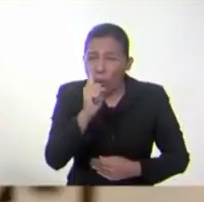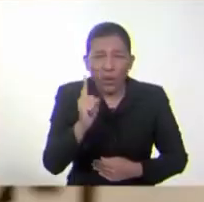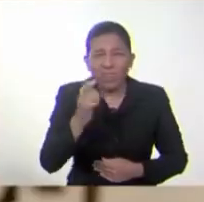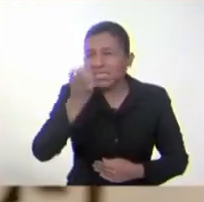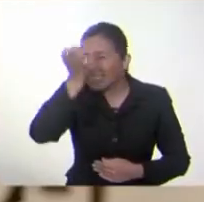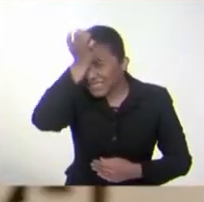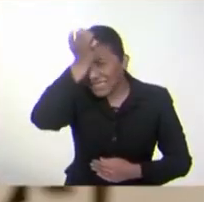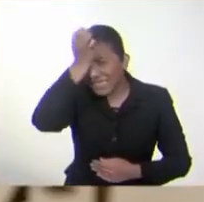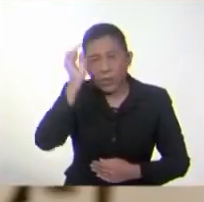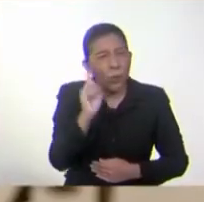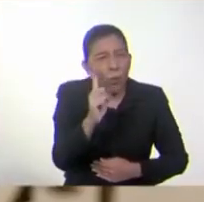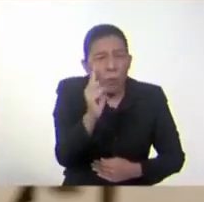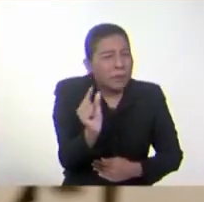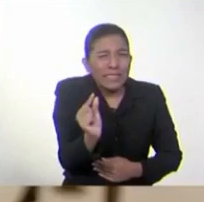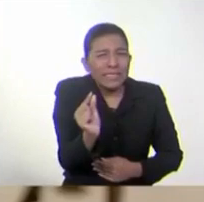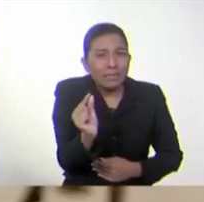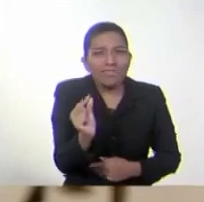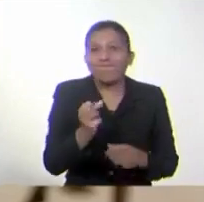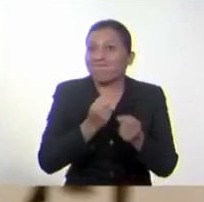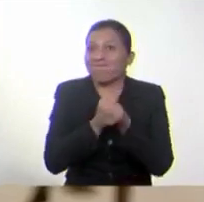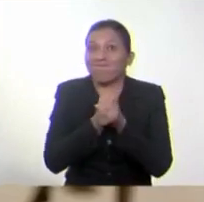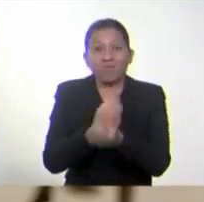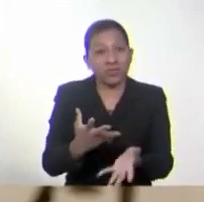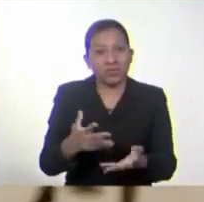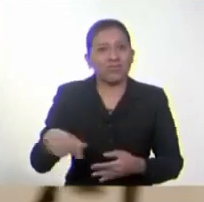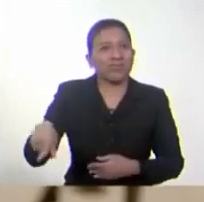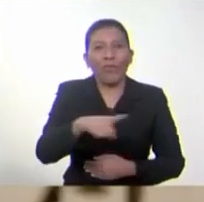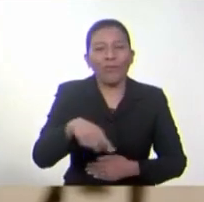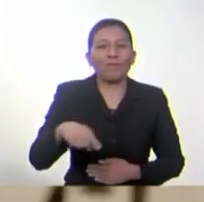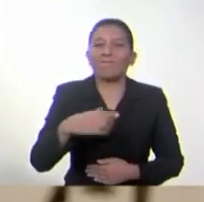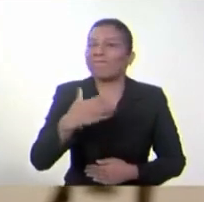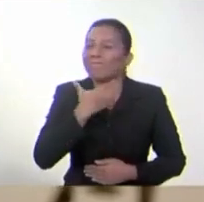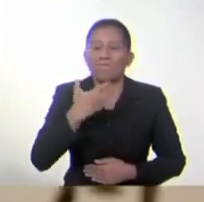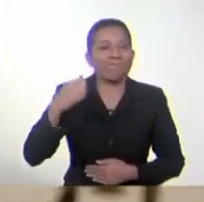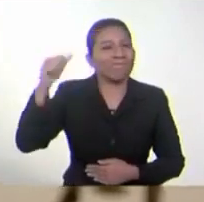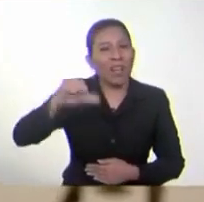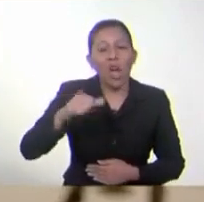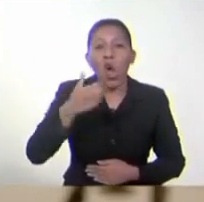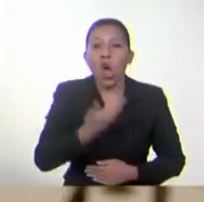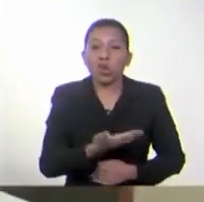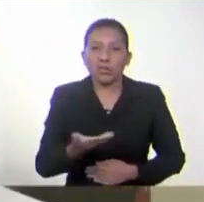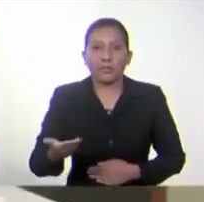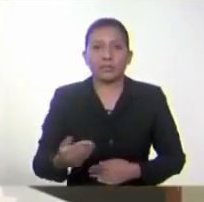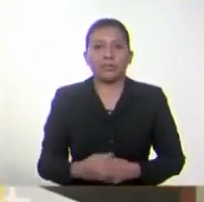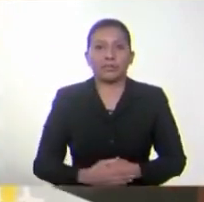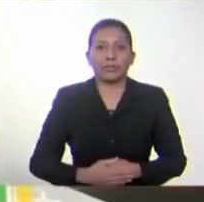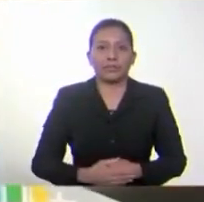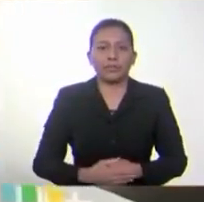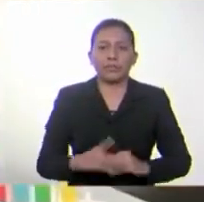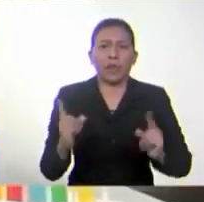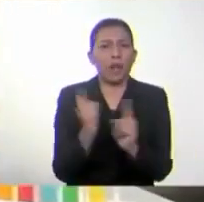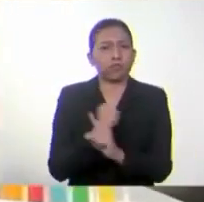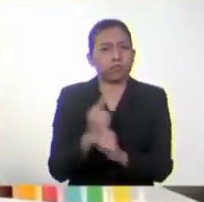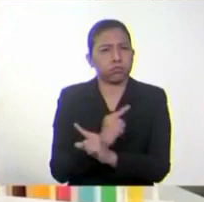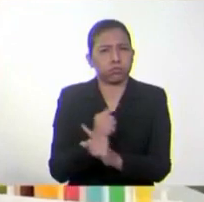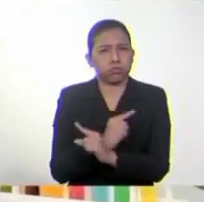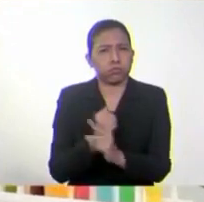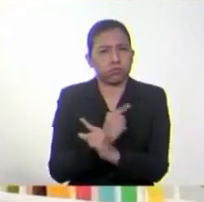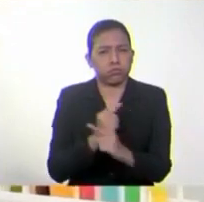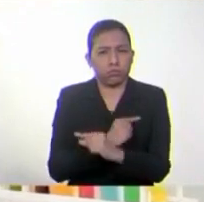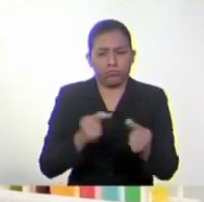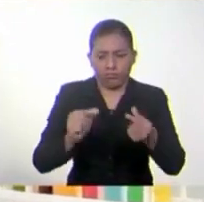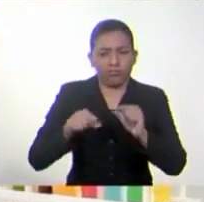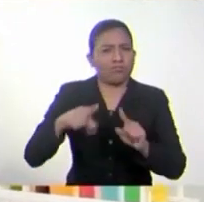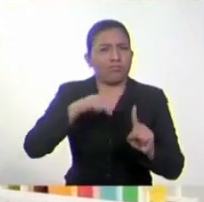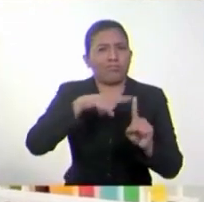sería aquella que ocasionaría dificultades en los materiales obtenidos. Los cambios químicos tienen características